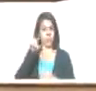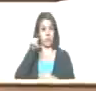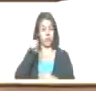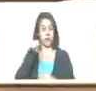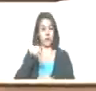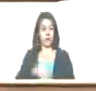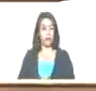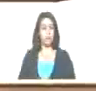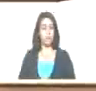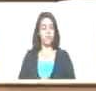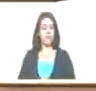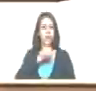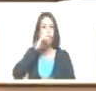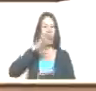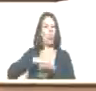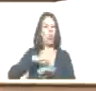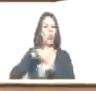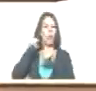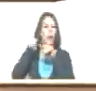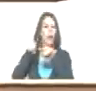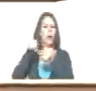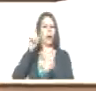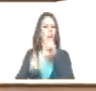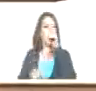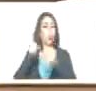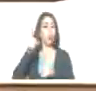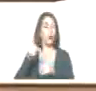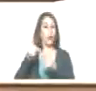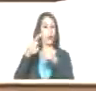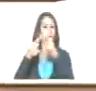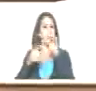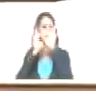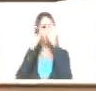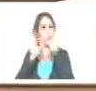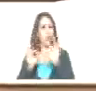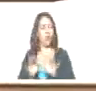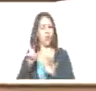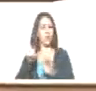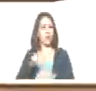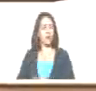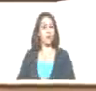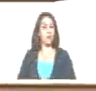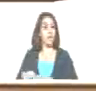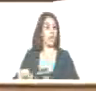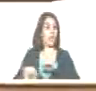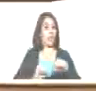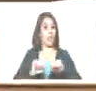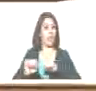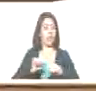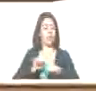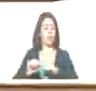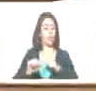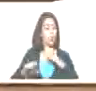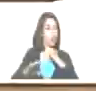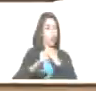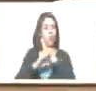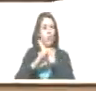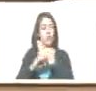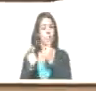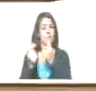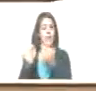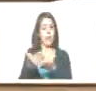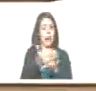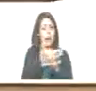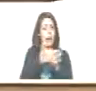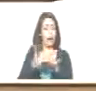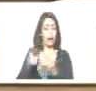incurre en algún grado de acción contra los dineros de la República,